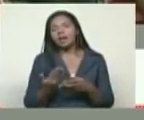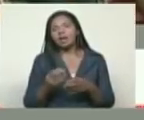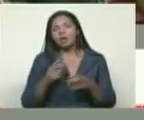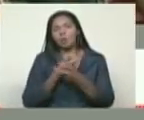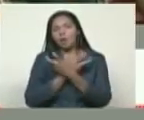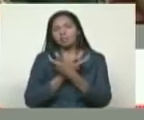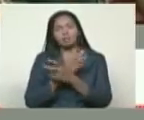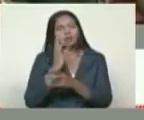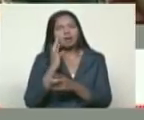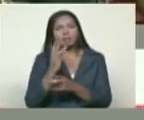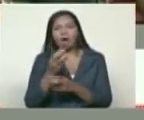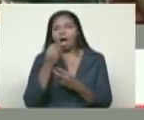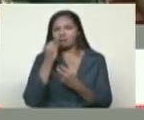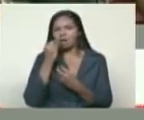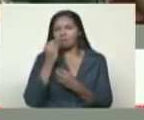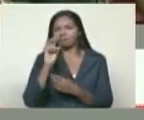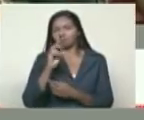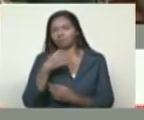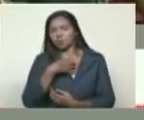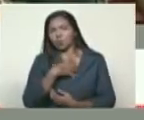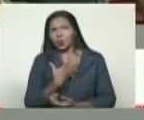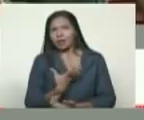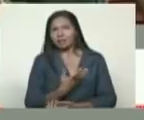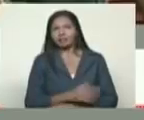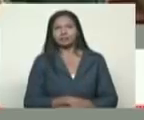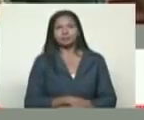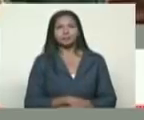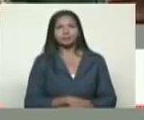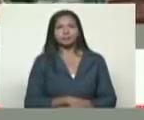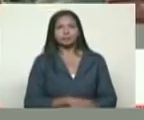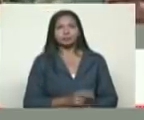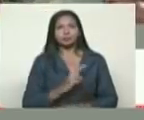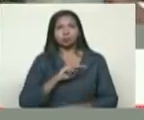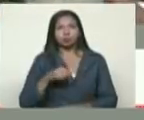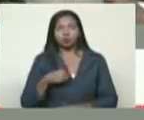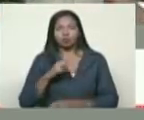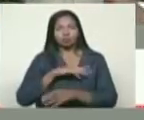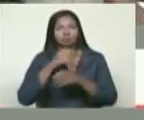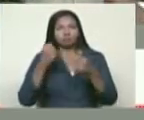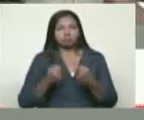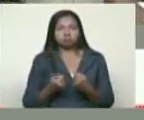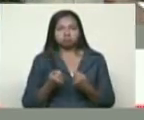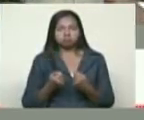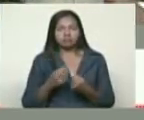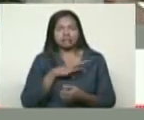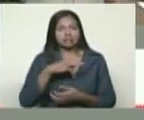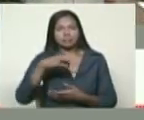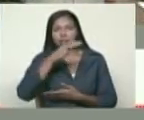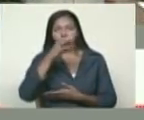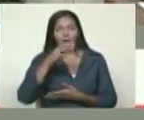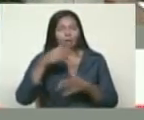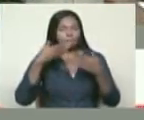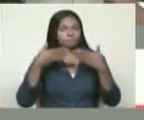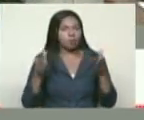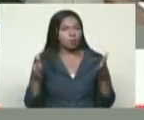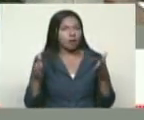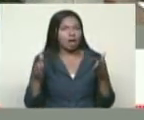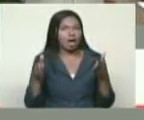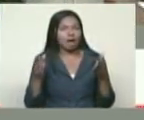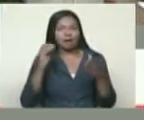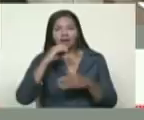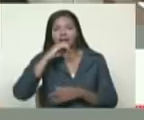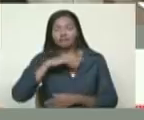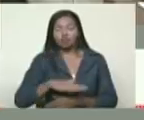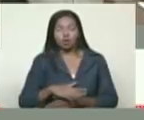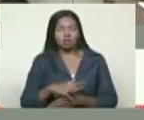huesos ni son comestibles. Son fuerzas espirituales, populares,